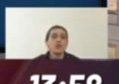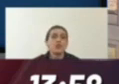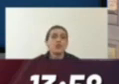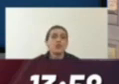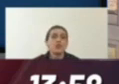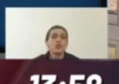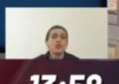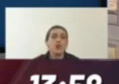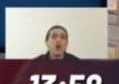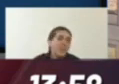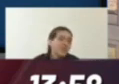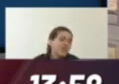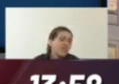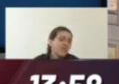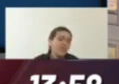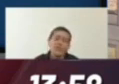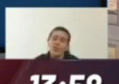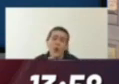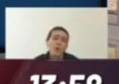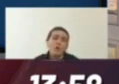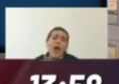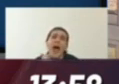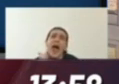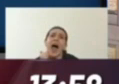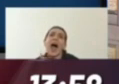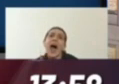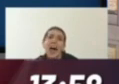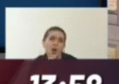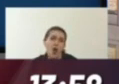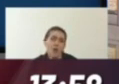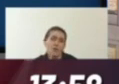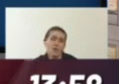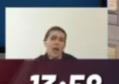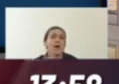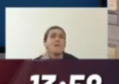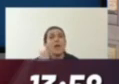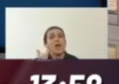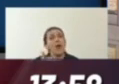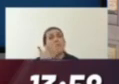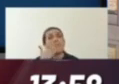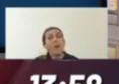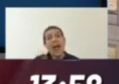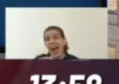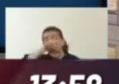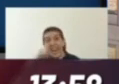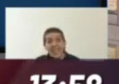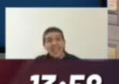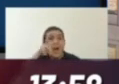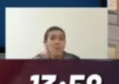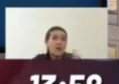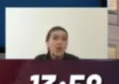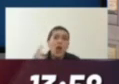Yo la verdad detesto decirles esto, porque quisiera que la Argentina funcione en plena normalidad y